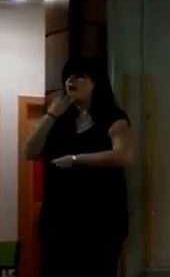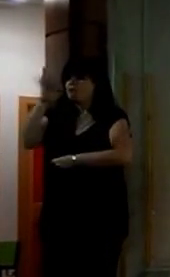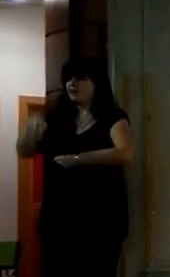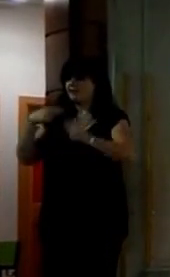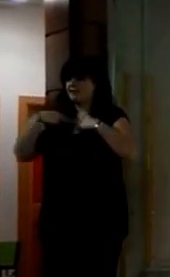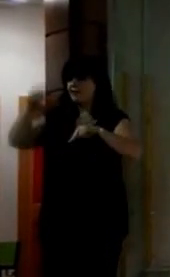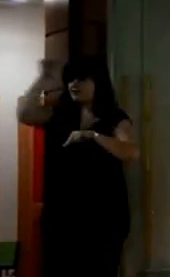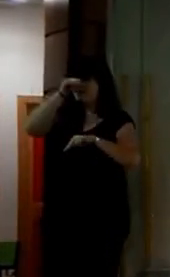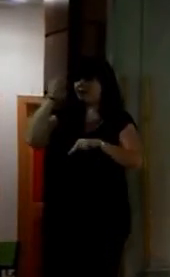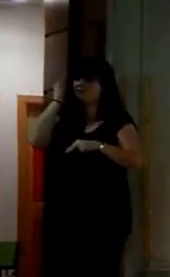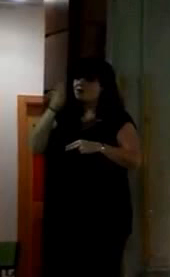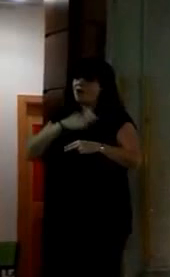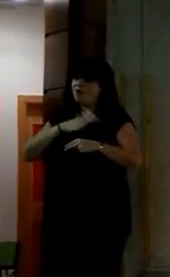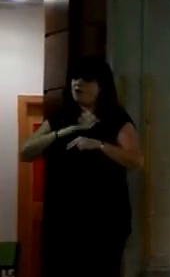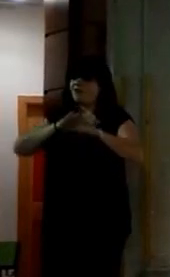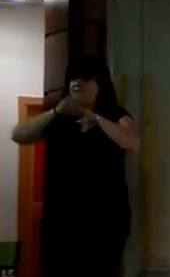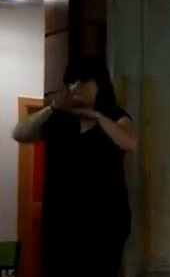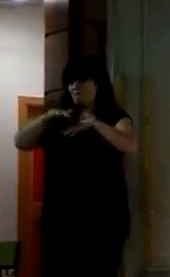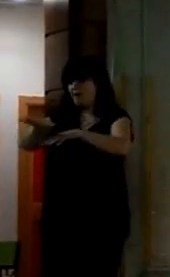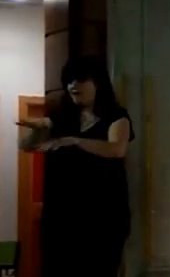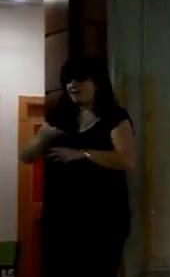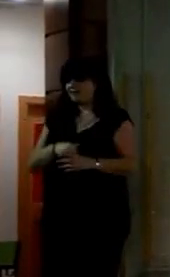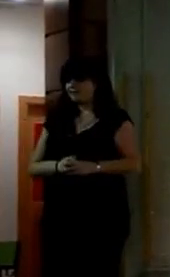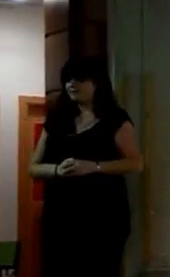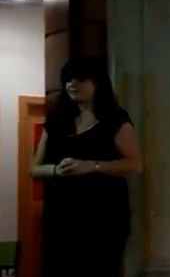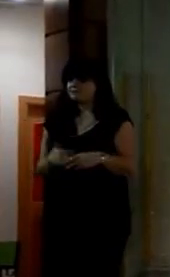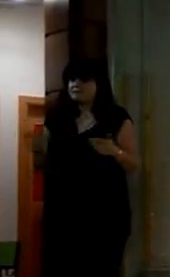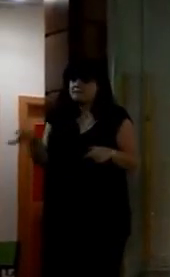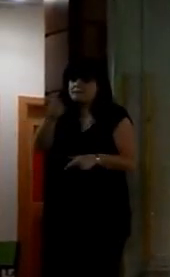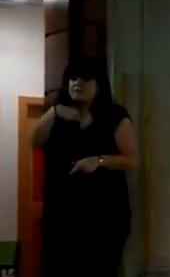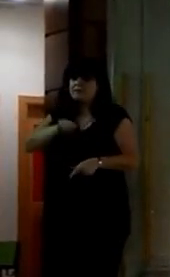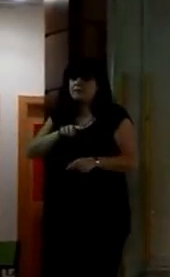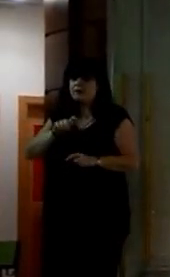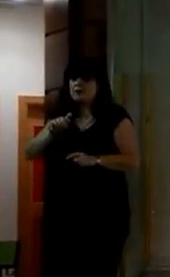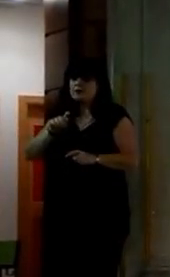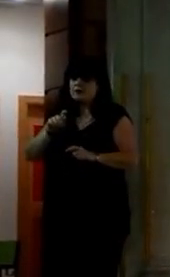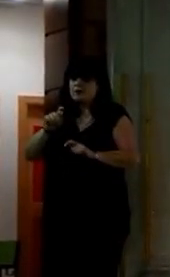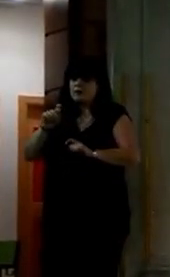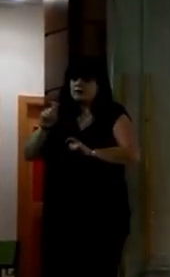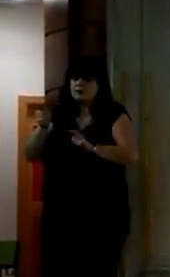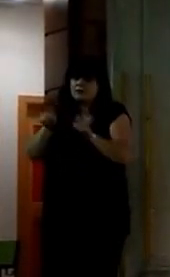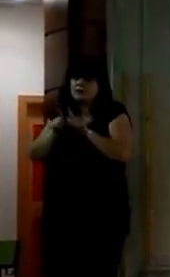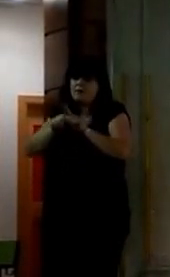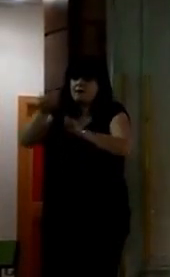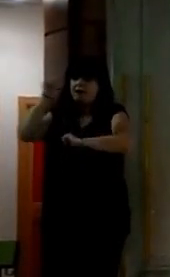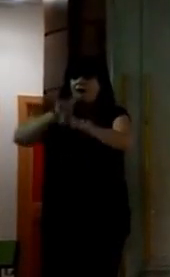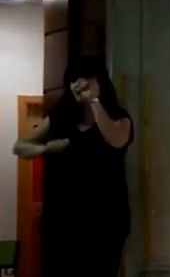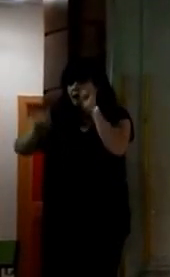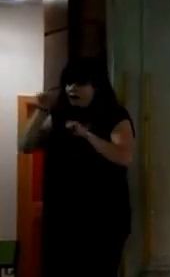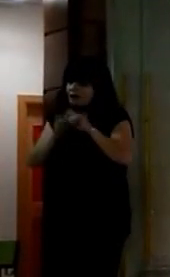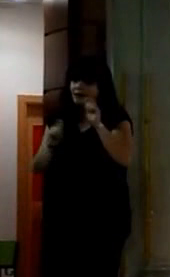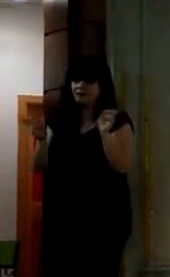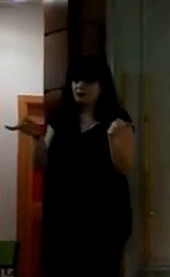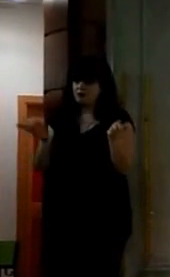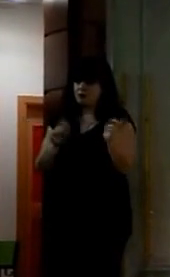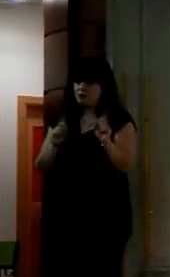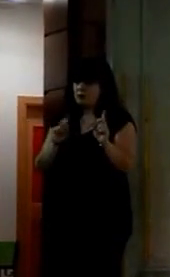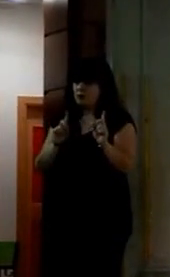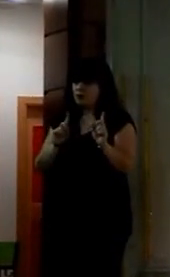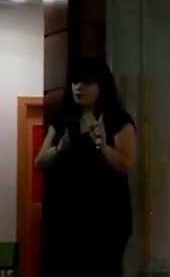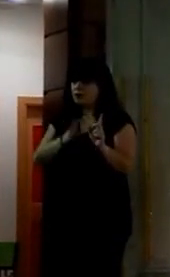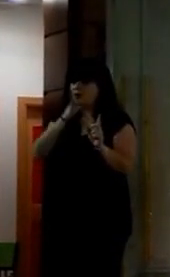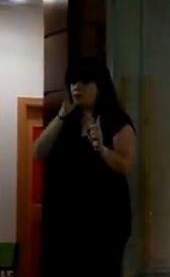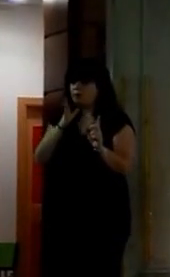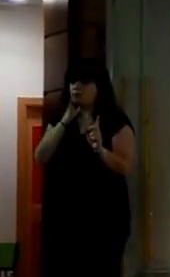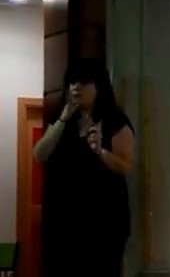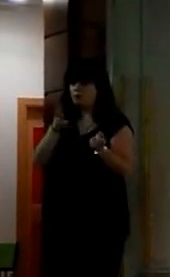das mareas da nova política. Non deberíamos chorar mágoas de cocodrilo por a desaparición